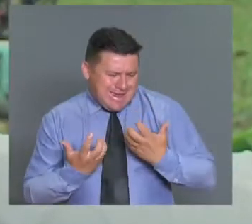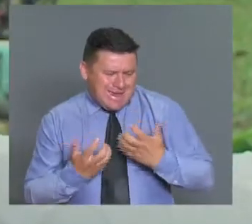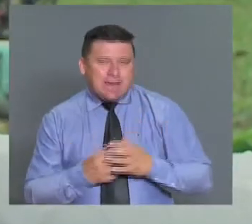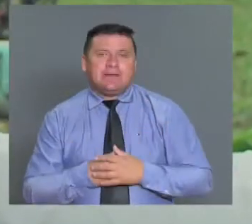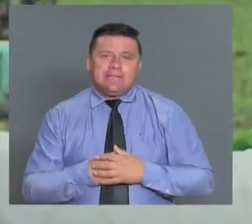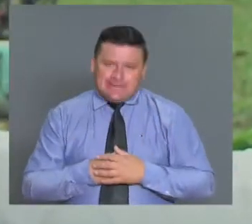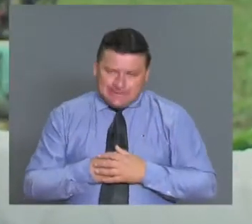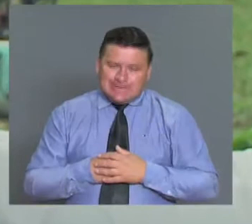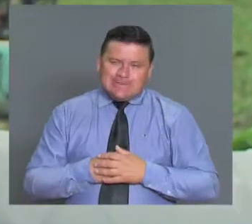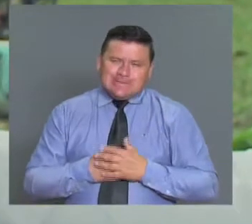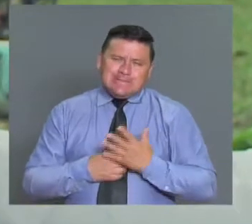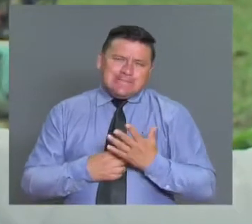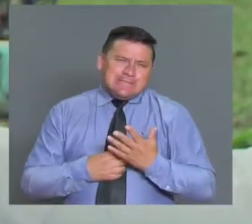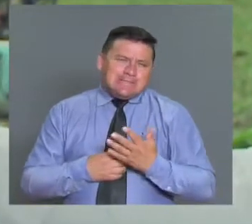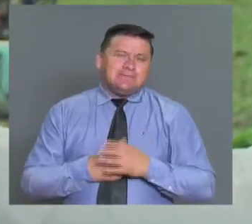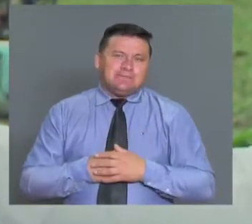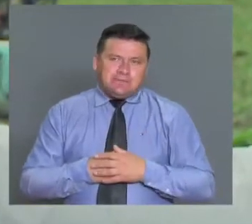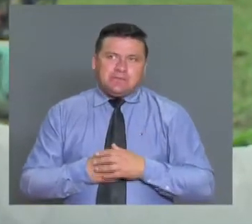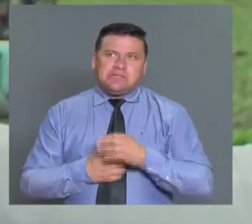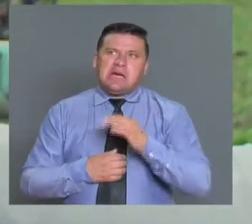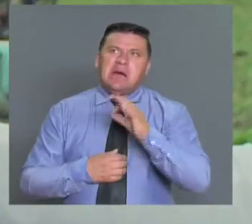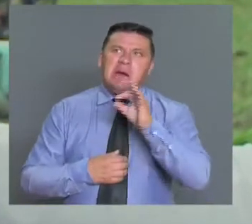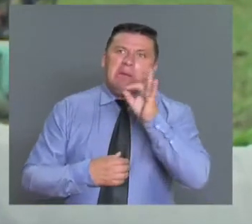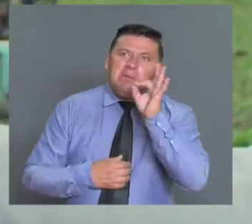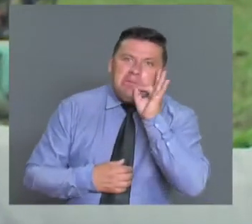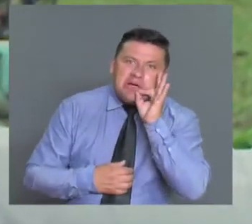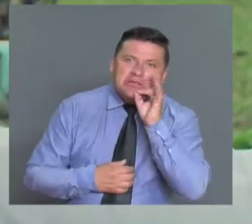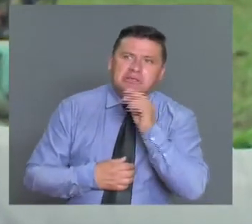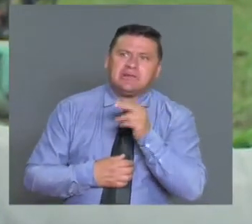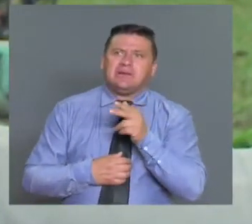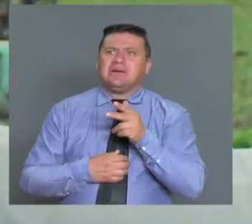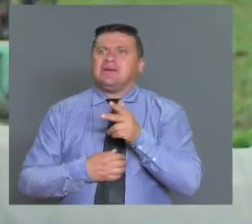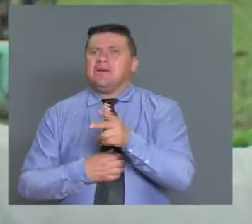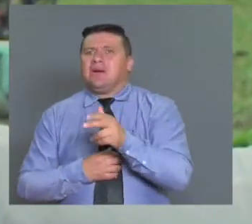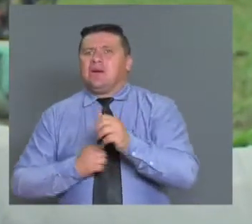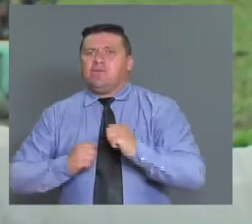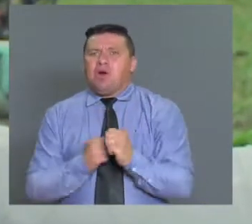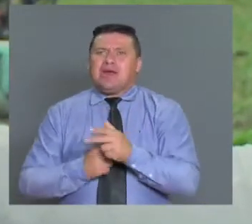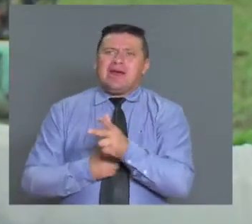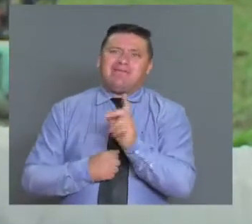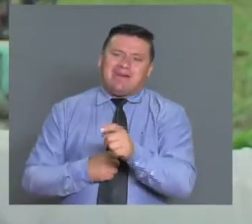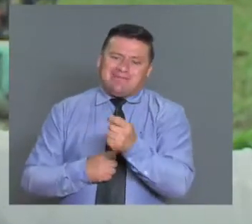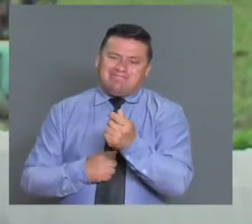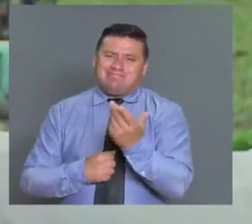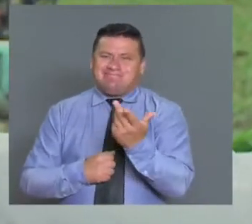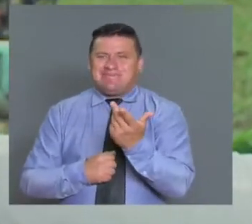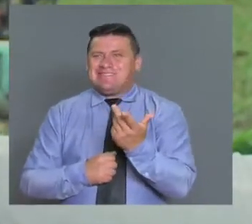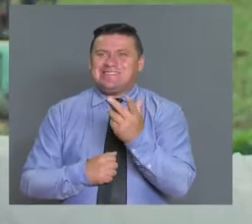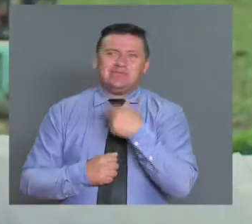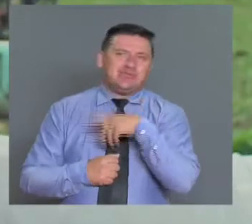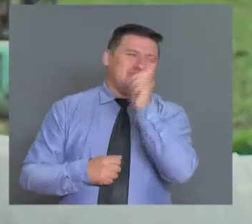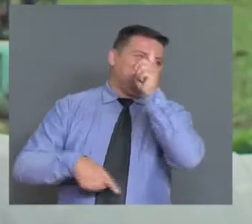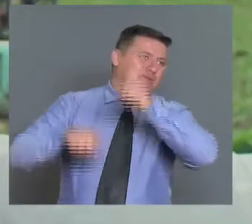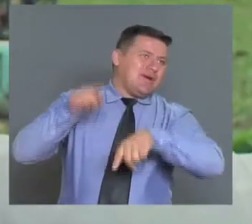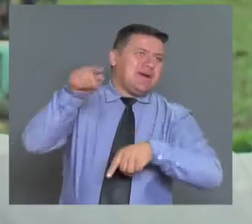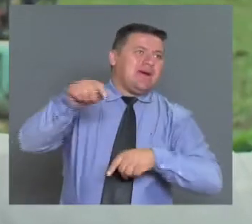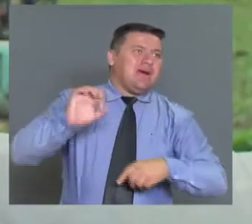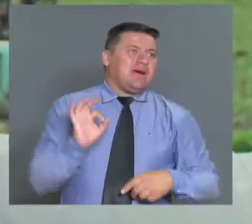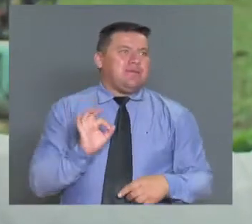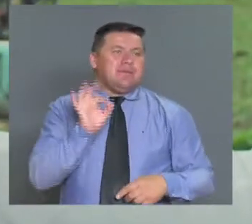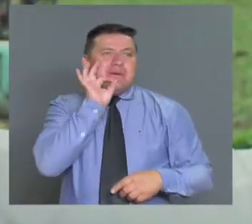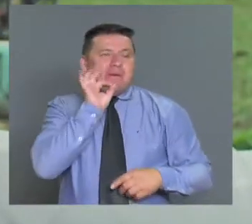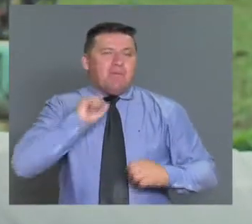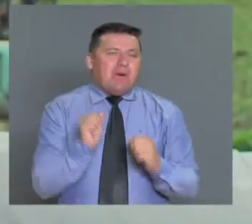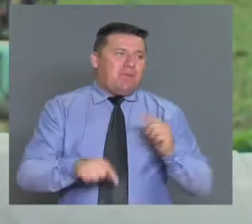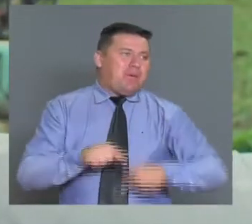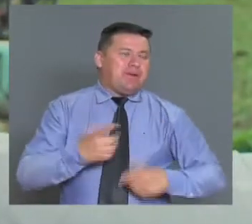salir a otros municipios como Villavicencio o Bogotá pues es muy difícil también por el tema económico. Entonces al llegar acá pues es muy importante